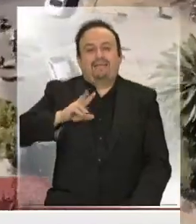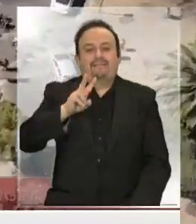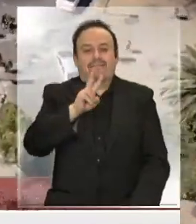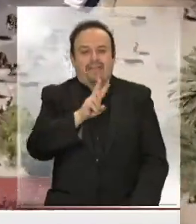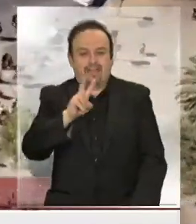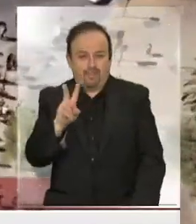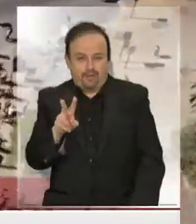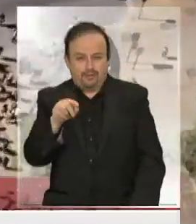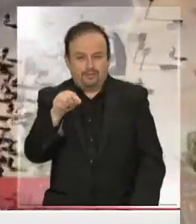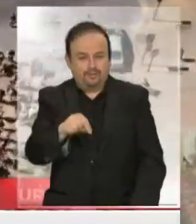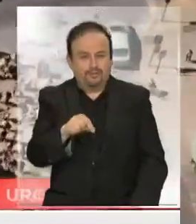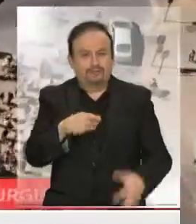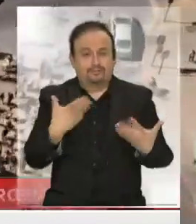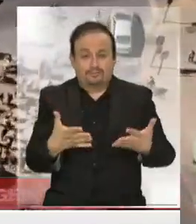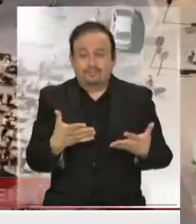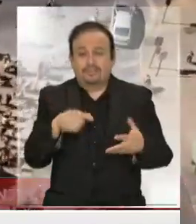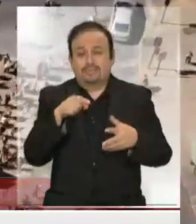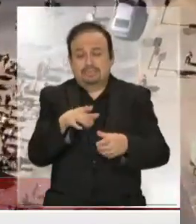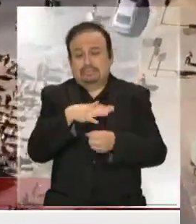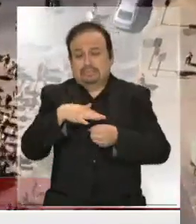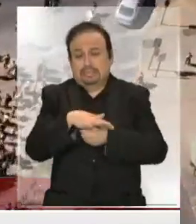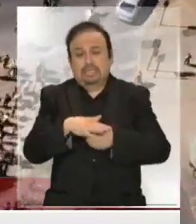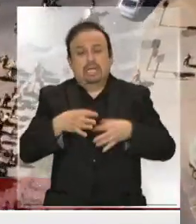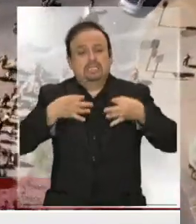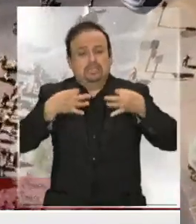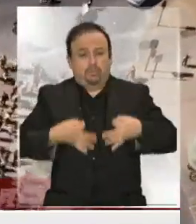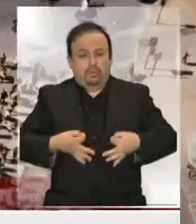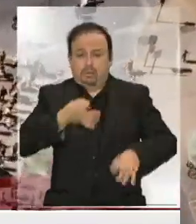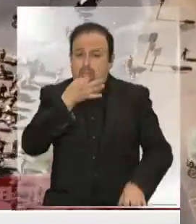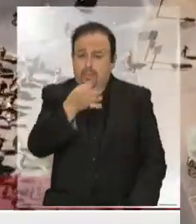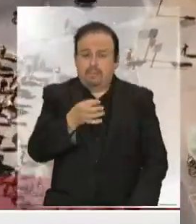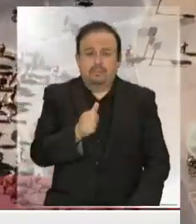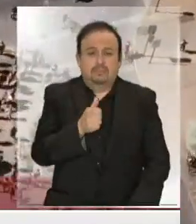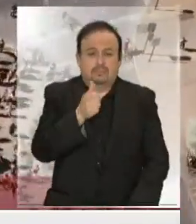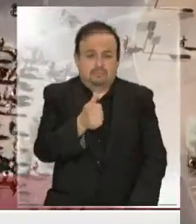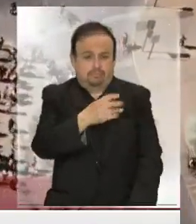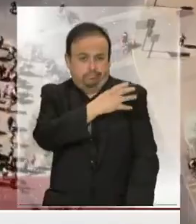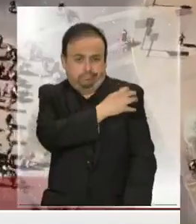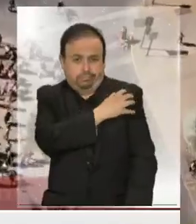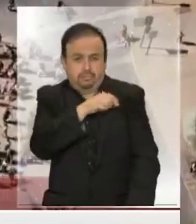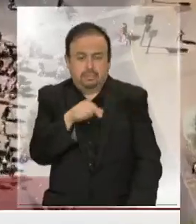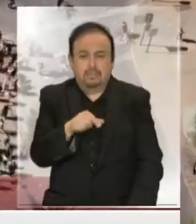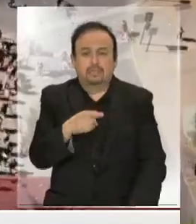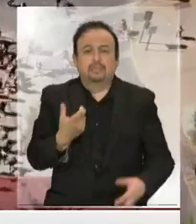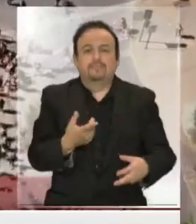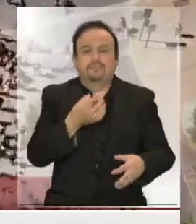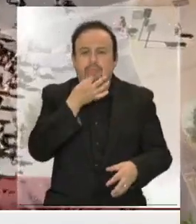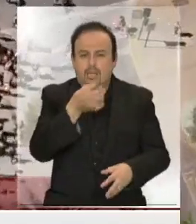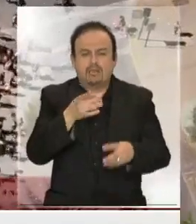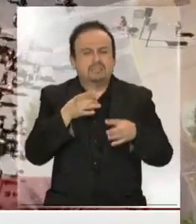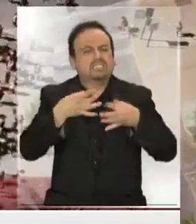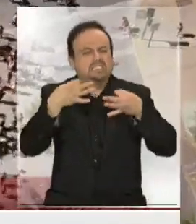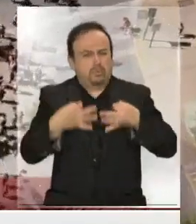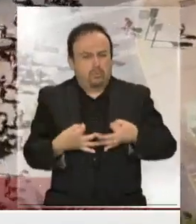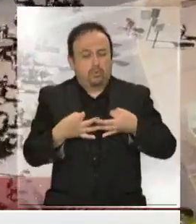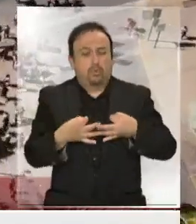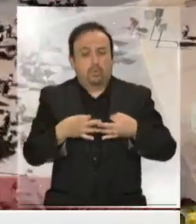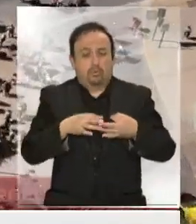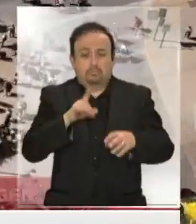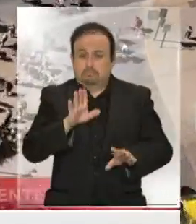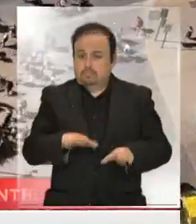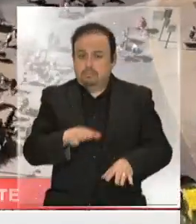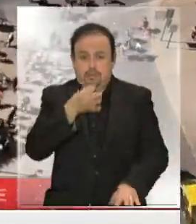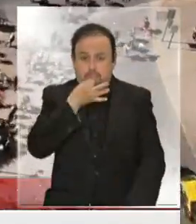que esta situación tiene que ver con la seguridad es lo que ha dicho también el general iturriaga él tiene la convicción según sus